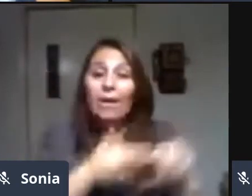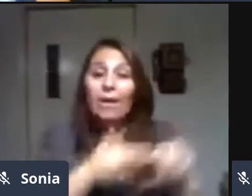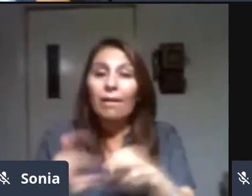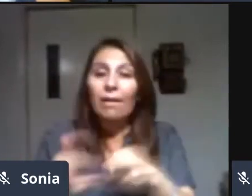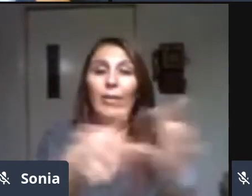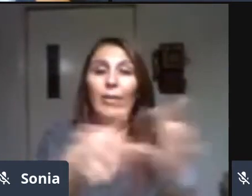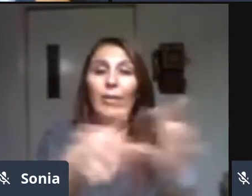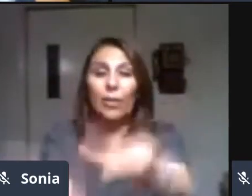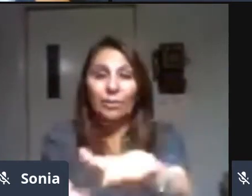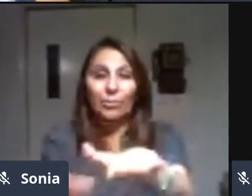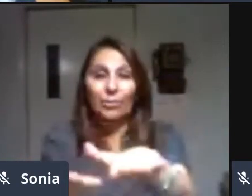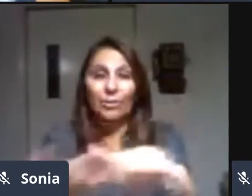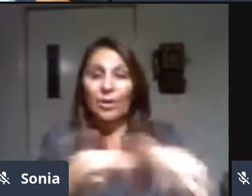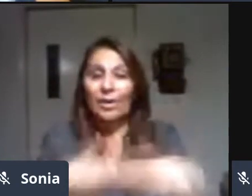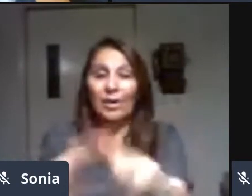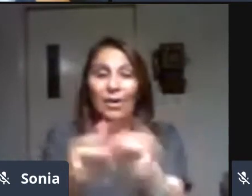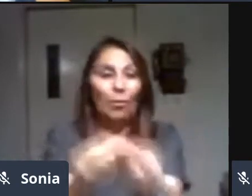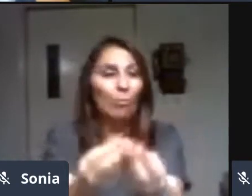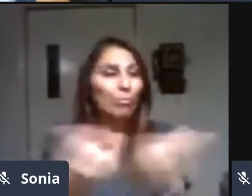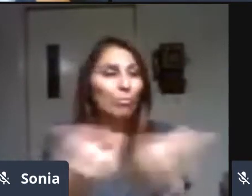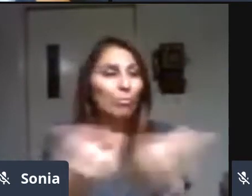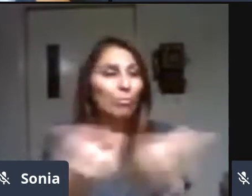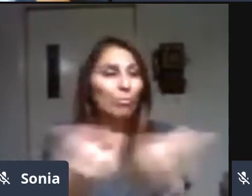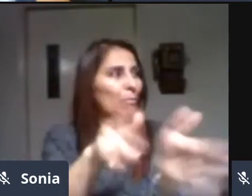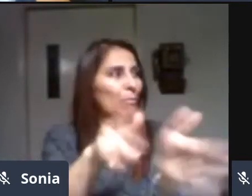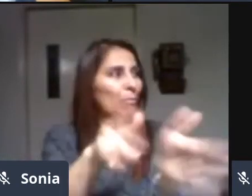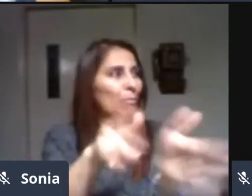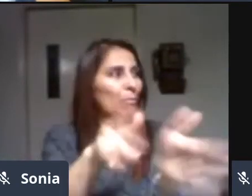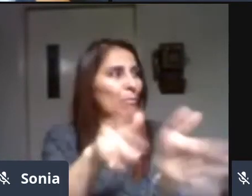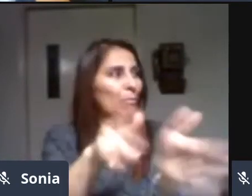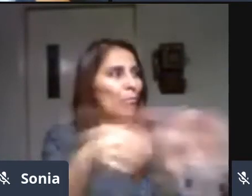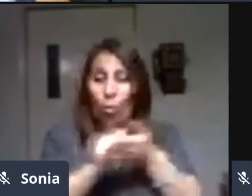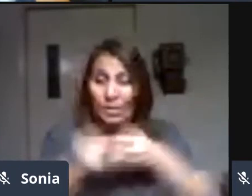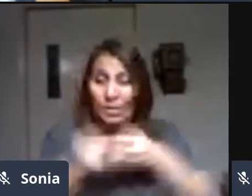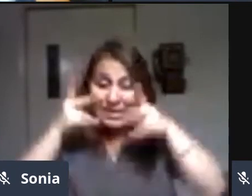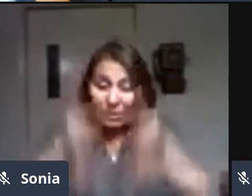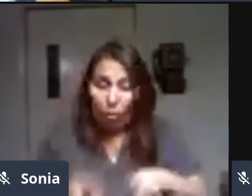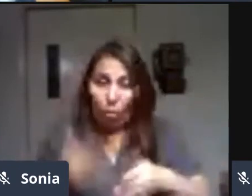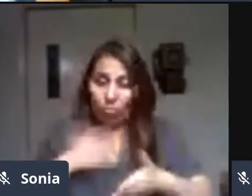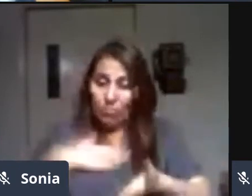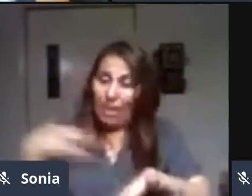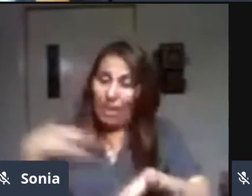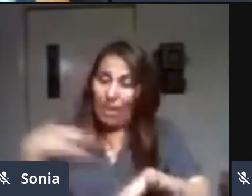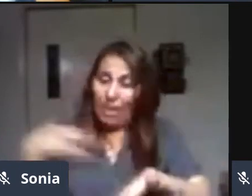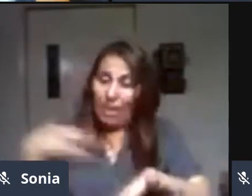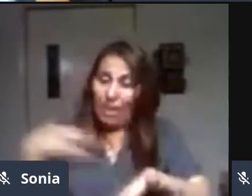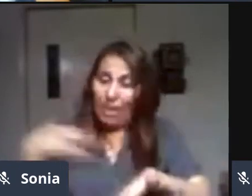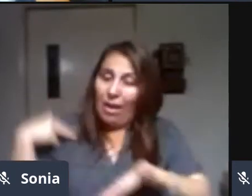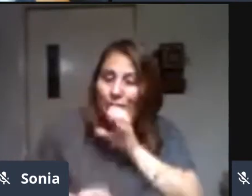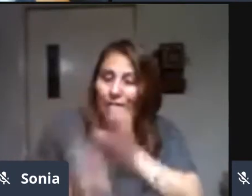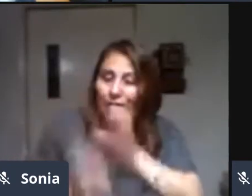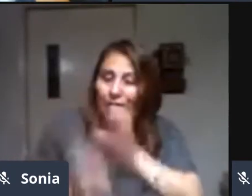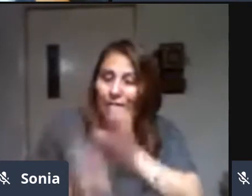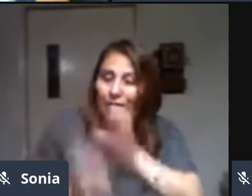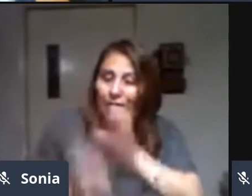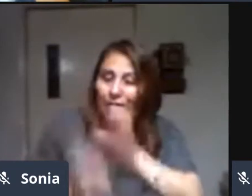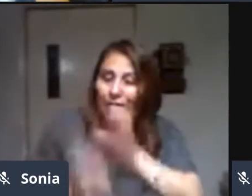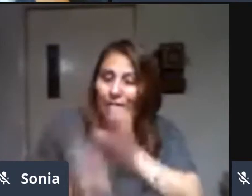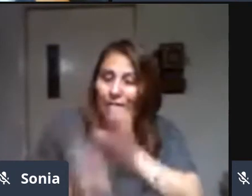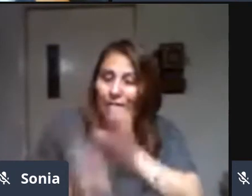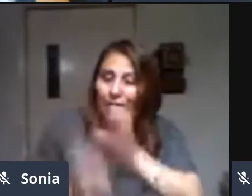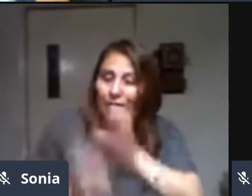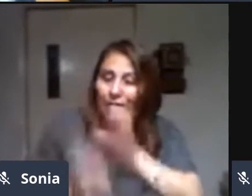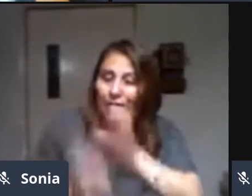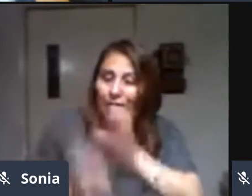escritor que se llama escritor o sea como autor como creador de un discurso porque lo que inaugura la literatura es un